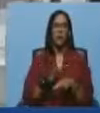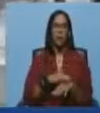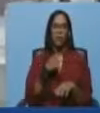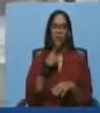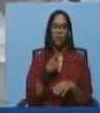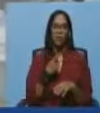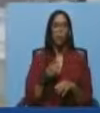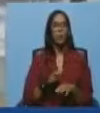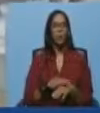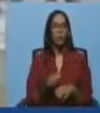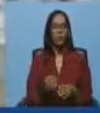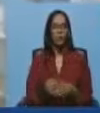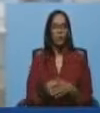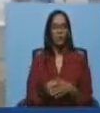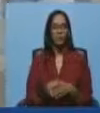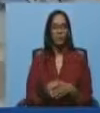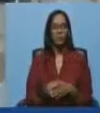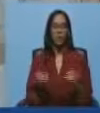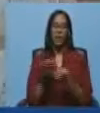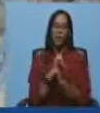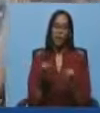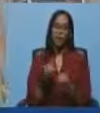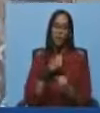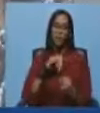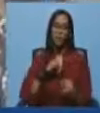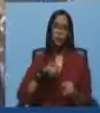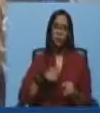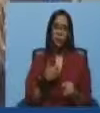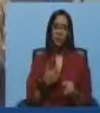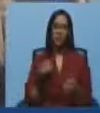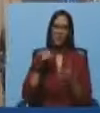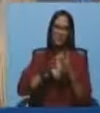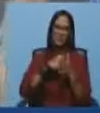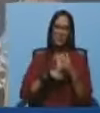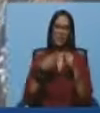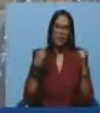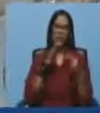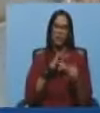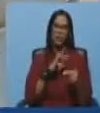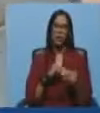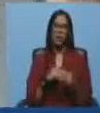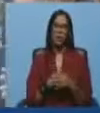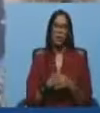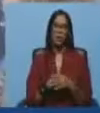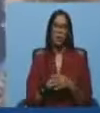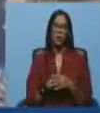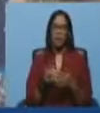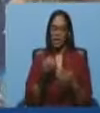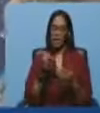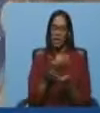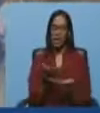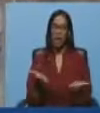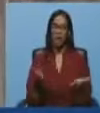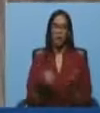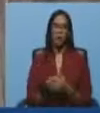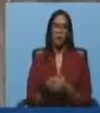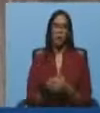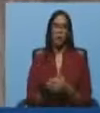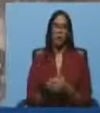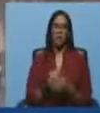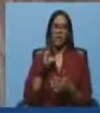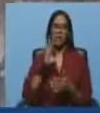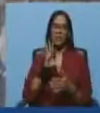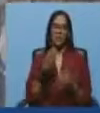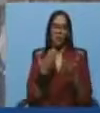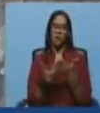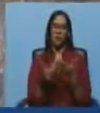digo? Porque al final nosotros podemos dar una gran batalla en las redes que tenemos, en las redes existentes, pues, de las cinco